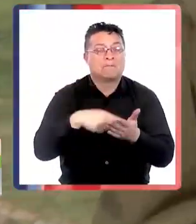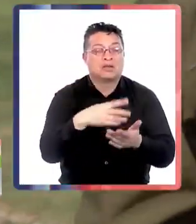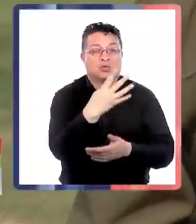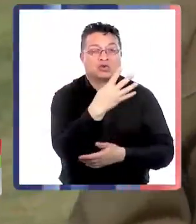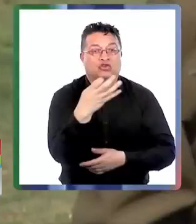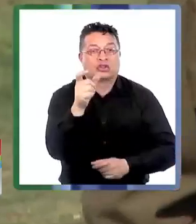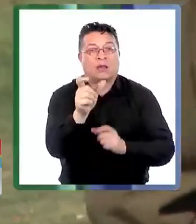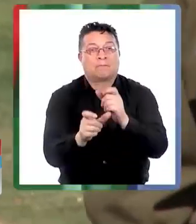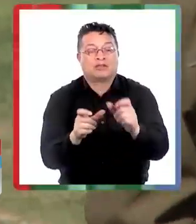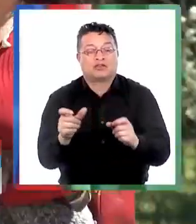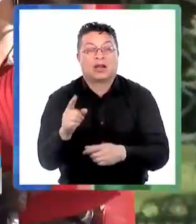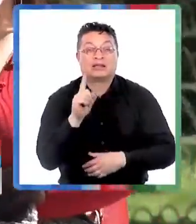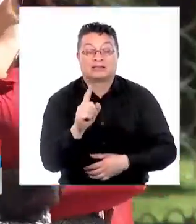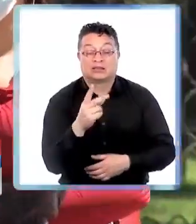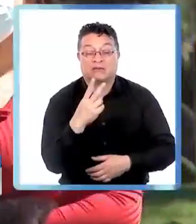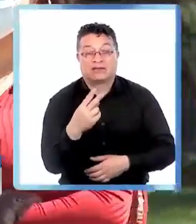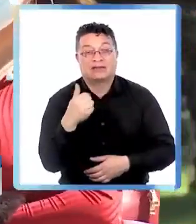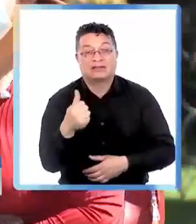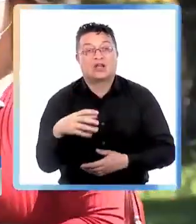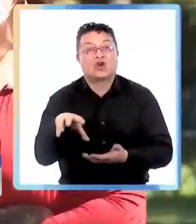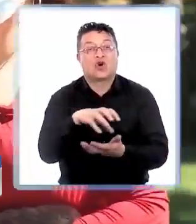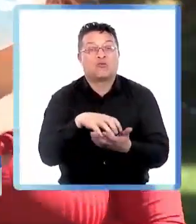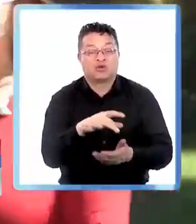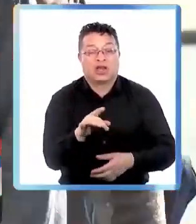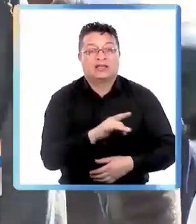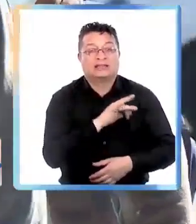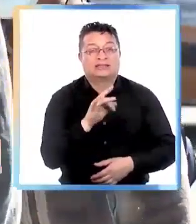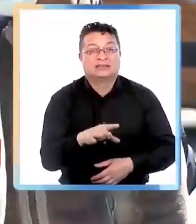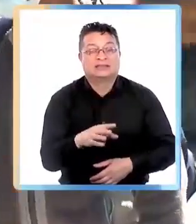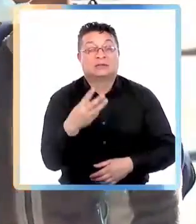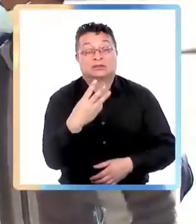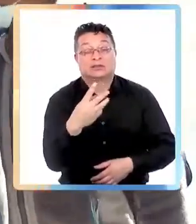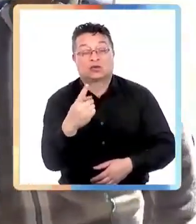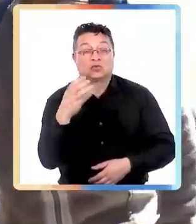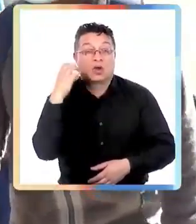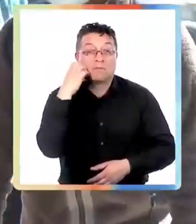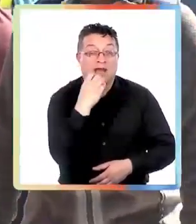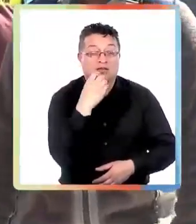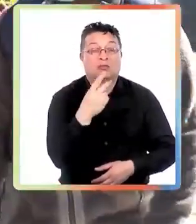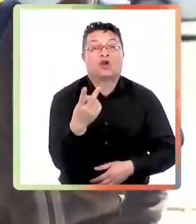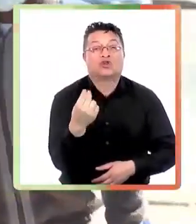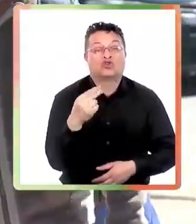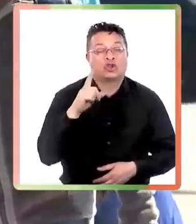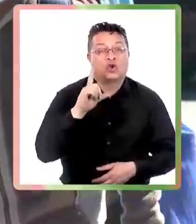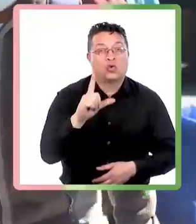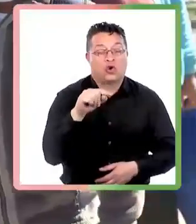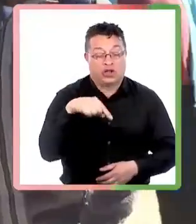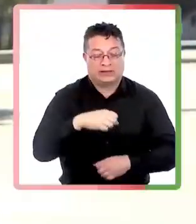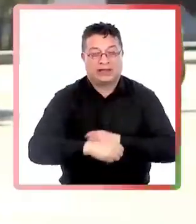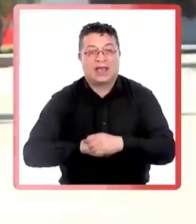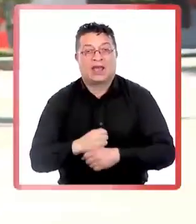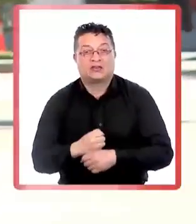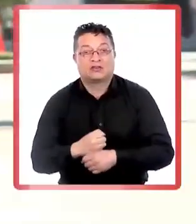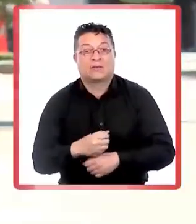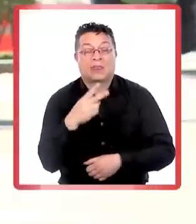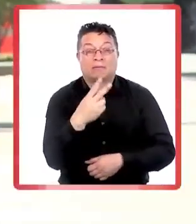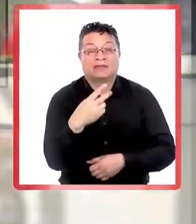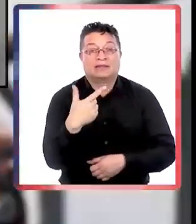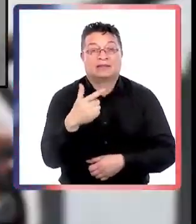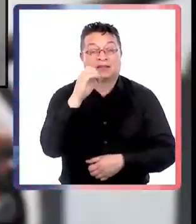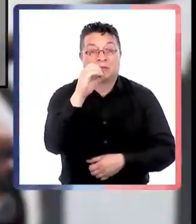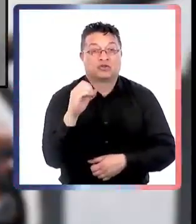aplicó a más de 1.400 personas de 126 comunas del país entre el 31 de mayo y el 12 de julio de este